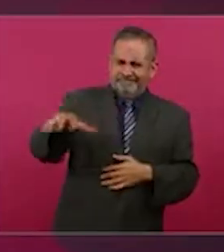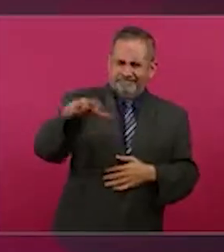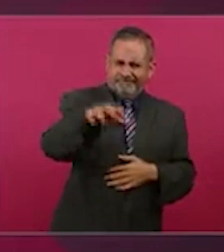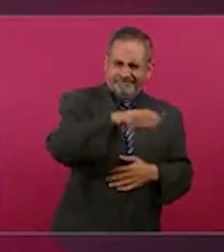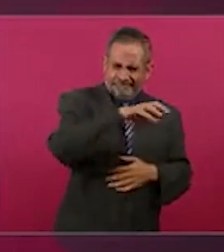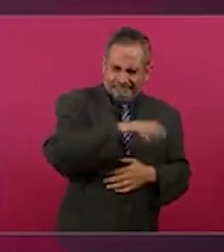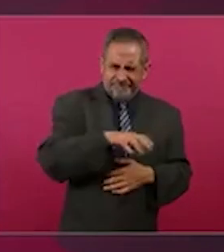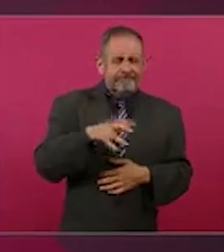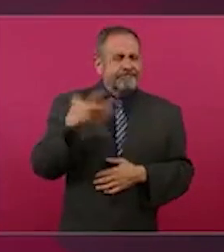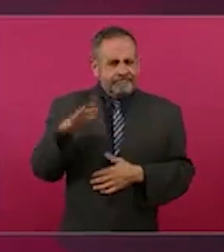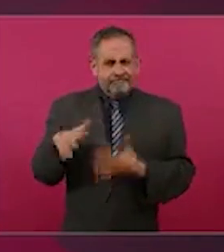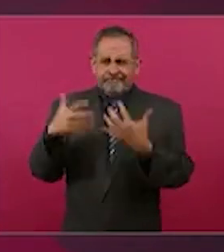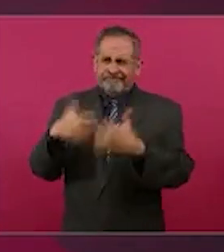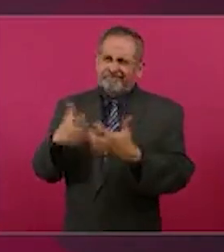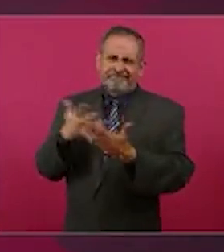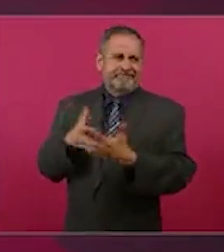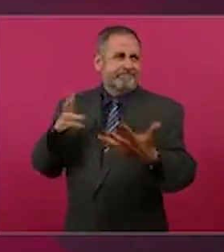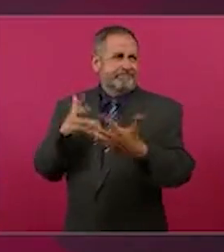industriales,